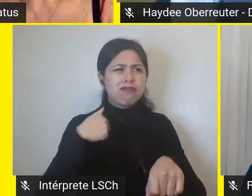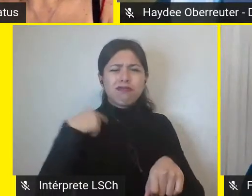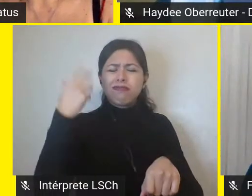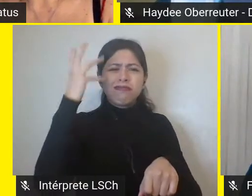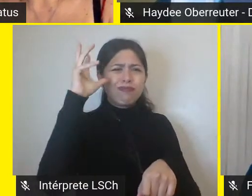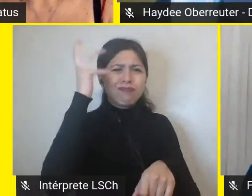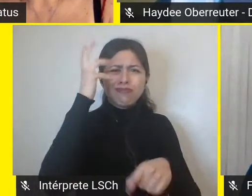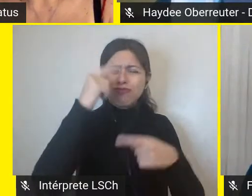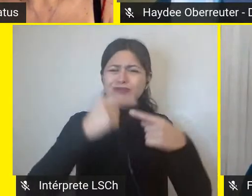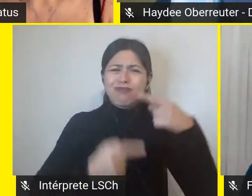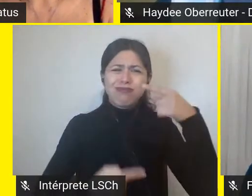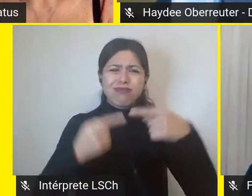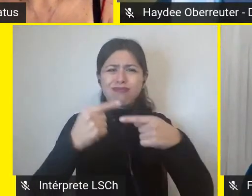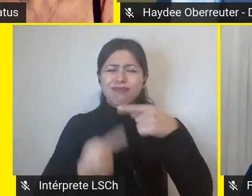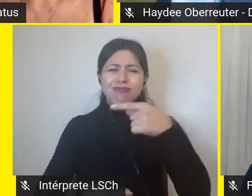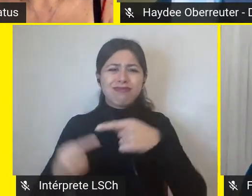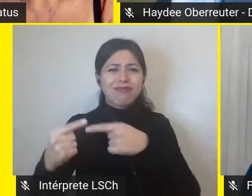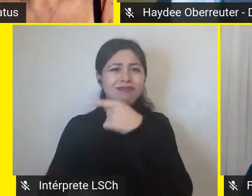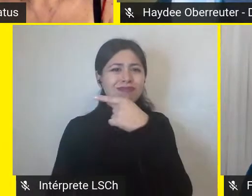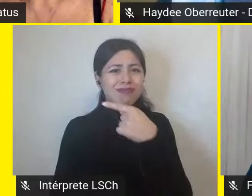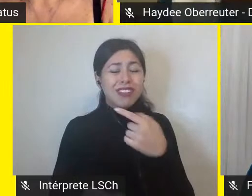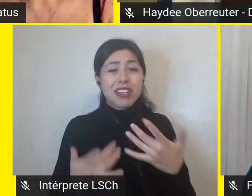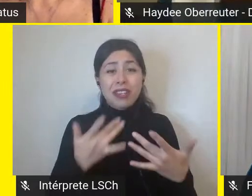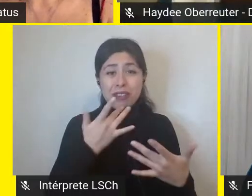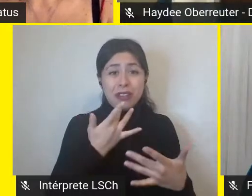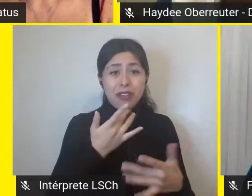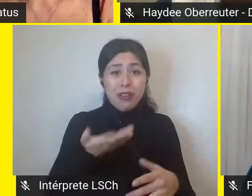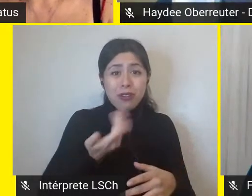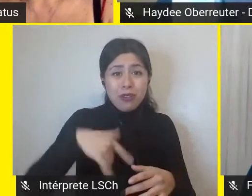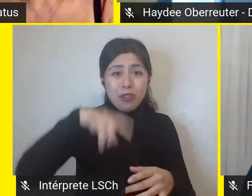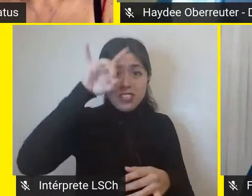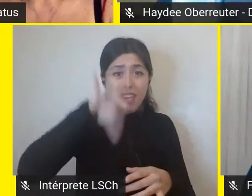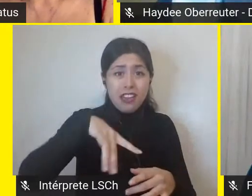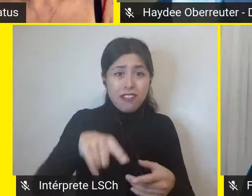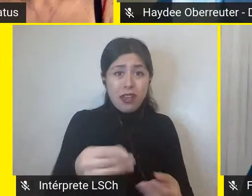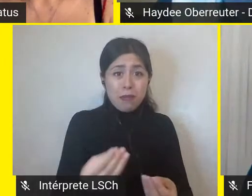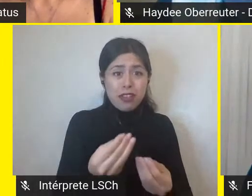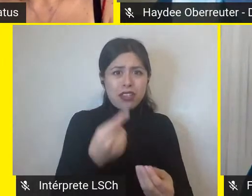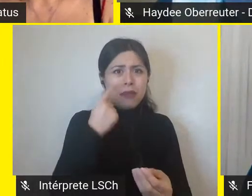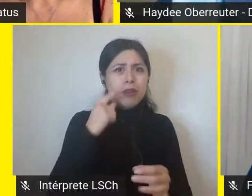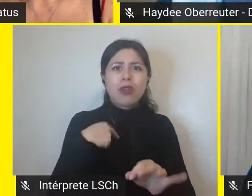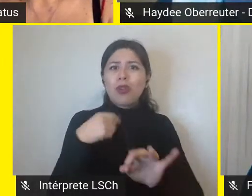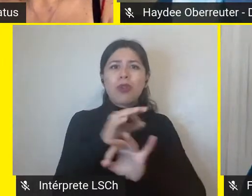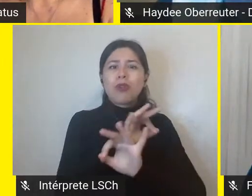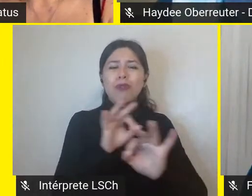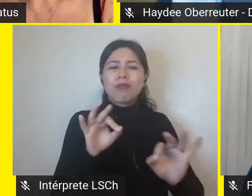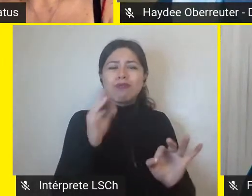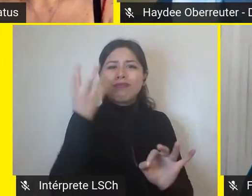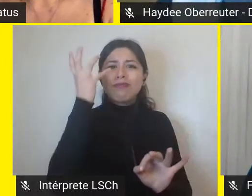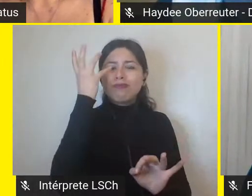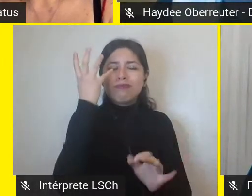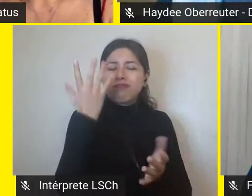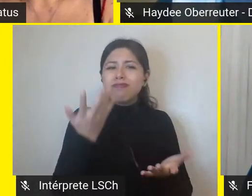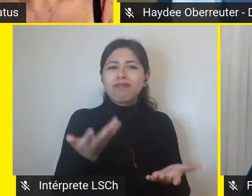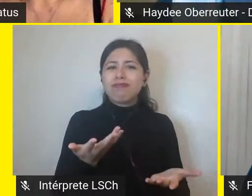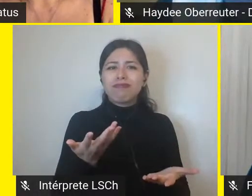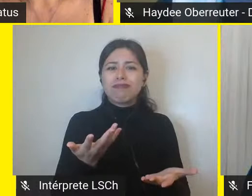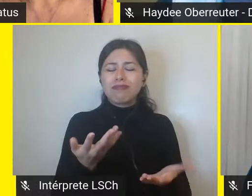nada, nada de nada, a pesar de que estábamos al tanto de lo que estaba pasando. Y luego,